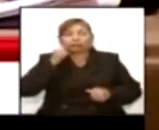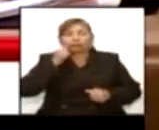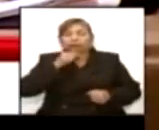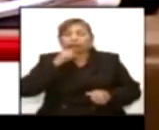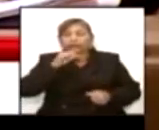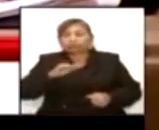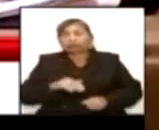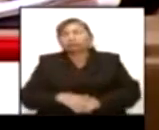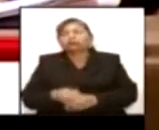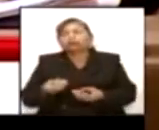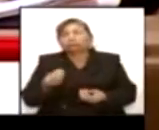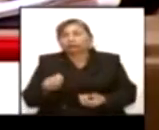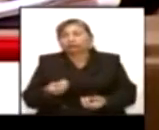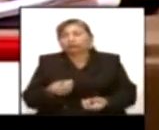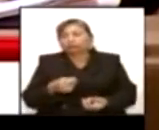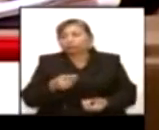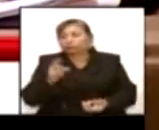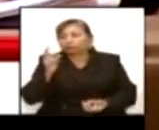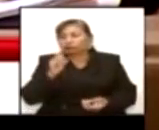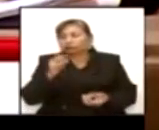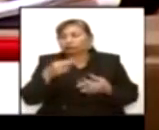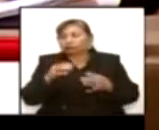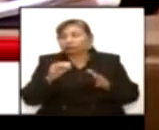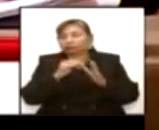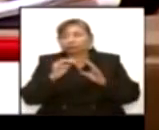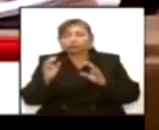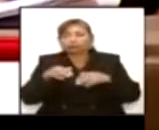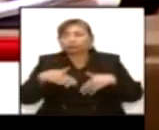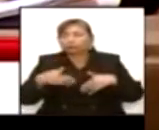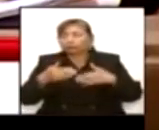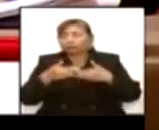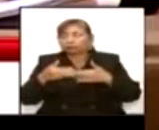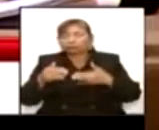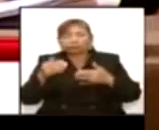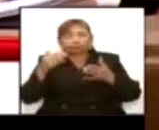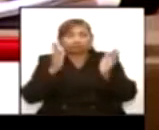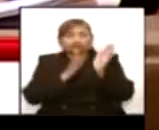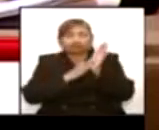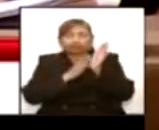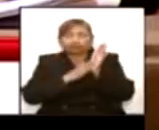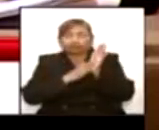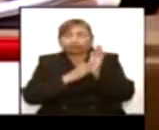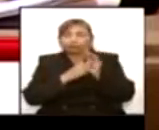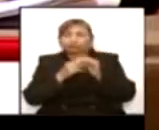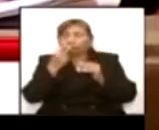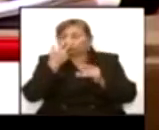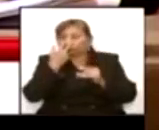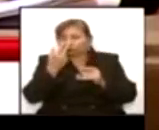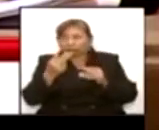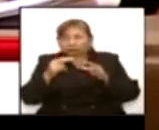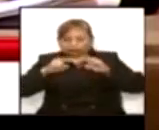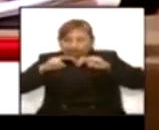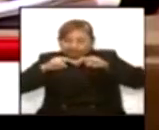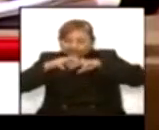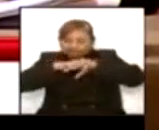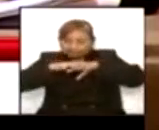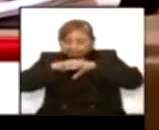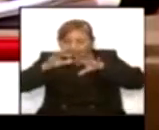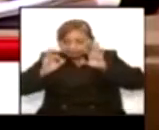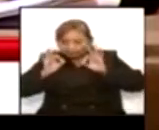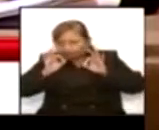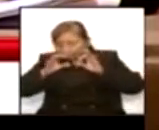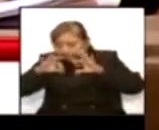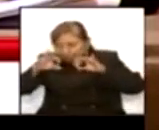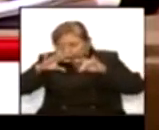esta persona. Eso no lo podemos soslayar también. Y desde la Defensoría del Pueblo estamos investigando el caso. Y también